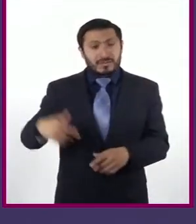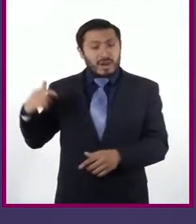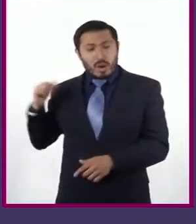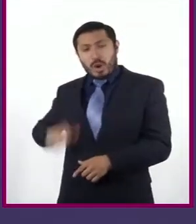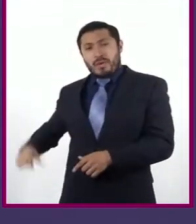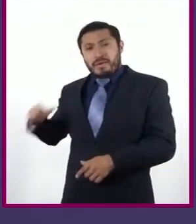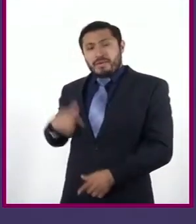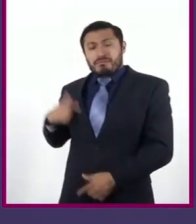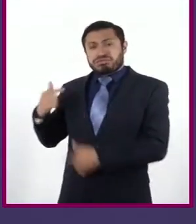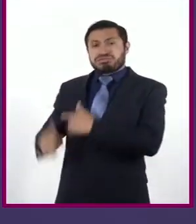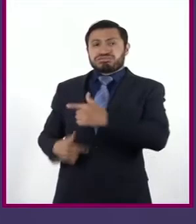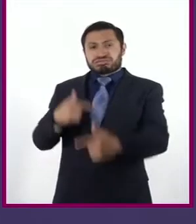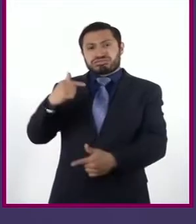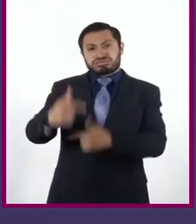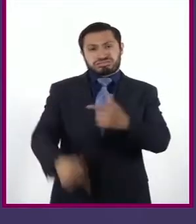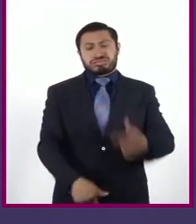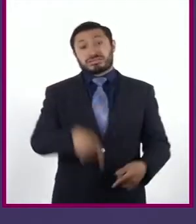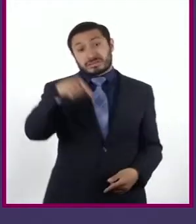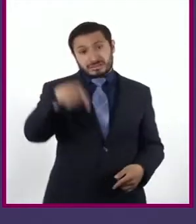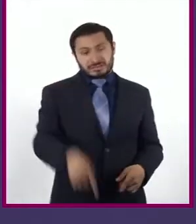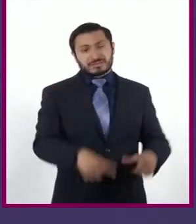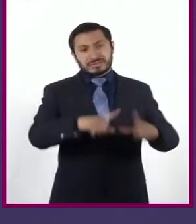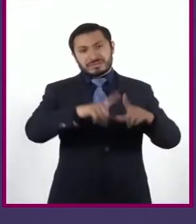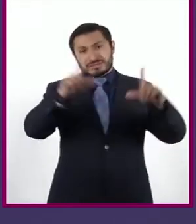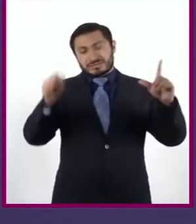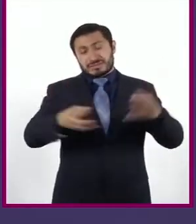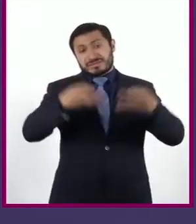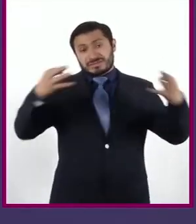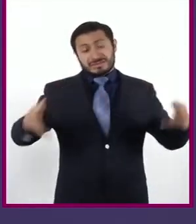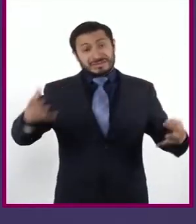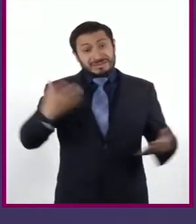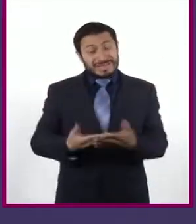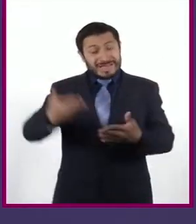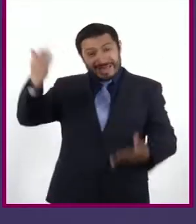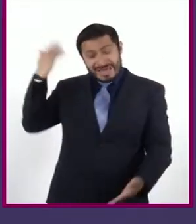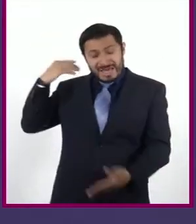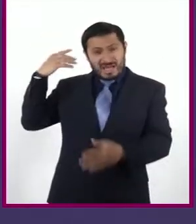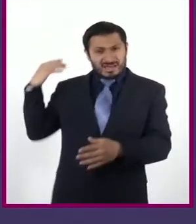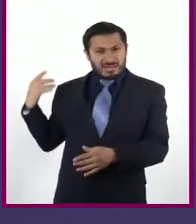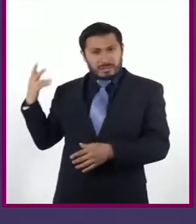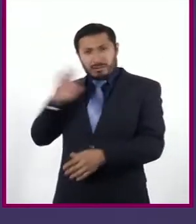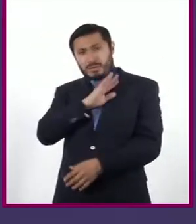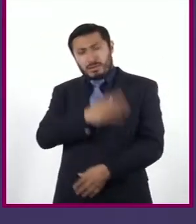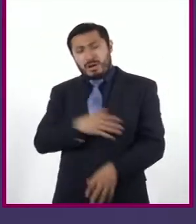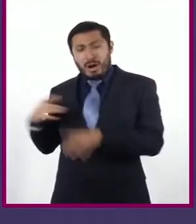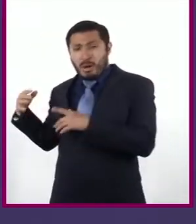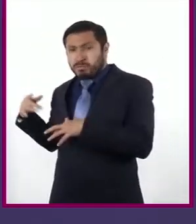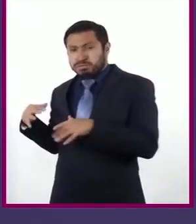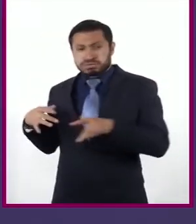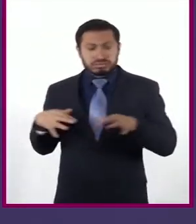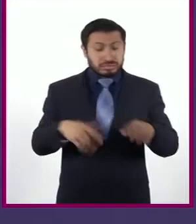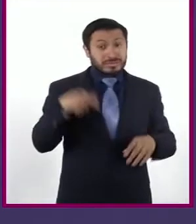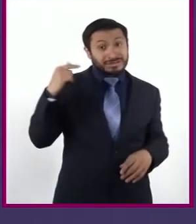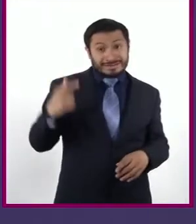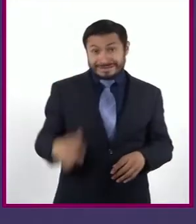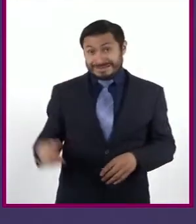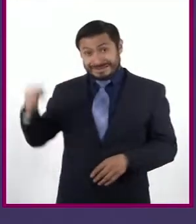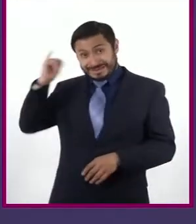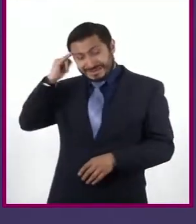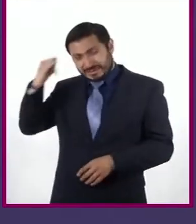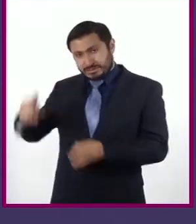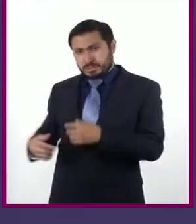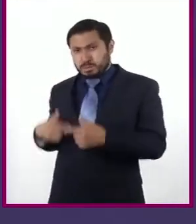asentadas en lo que hoy es el territorio nacional, antes de la llegada de los españoles, y son herederos de todo el